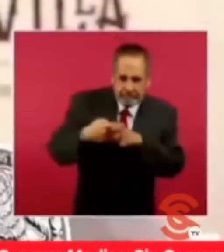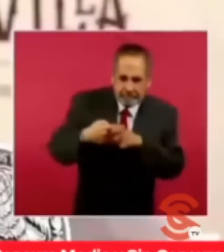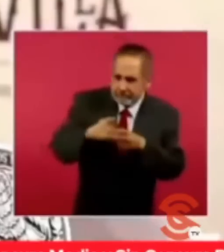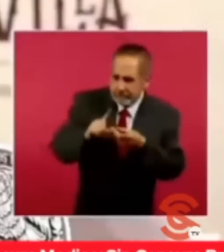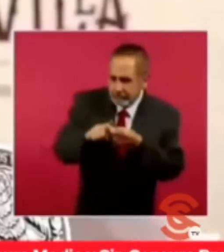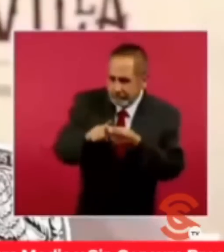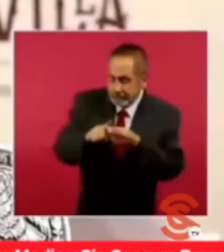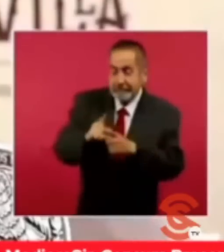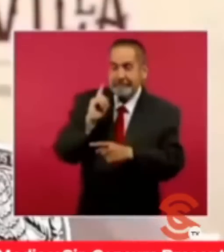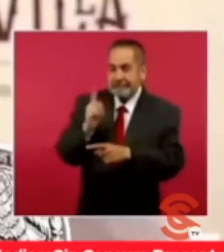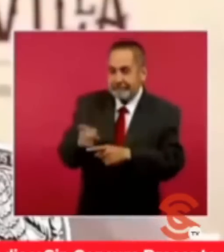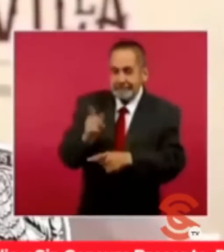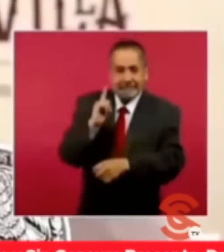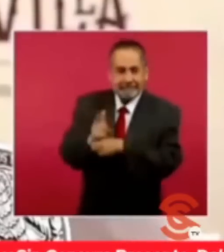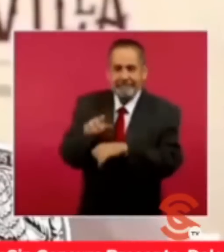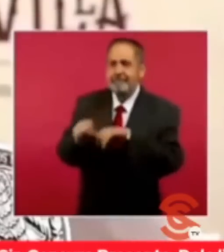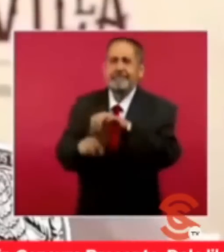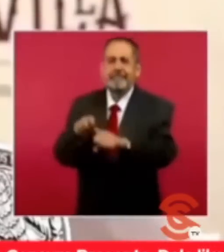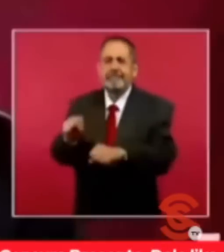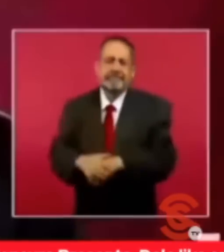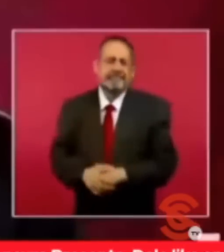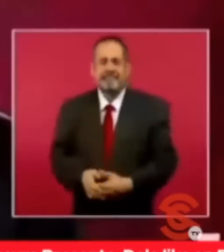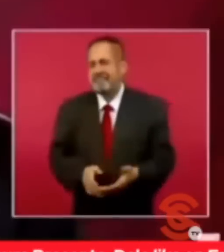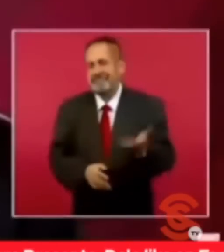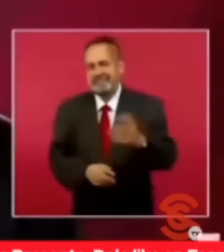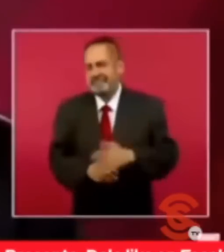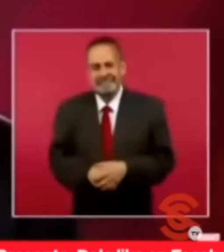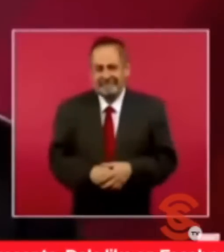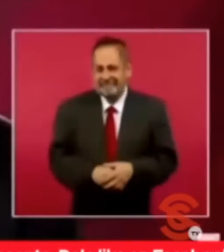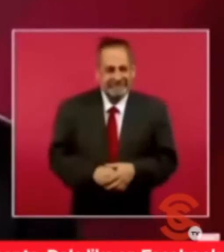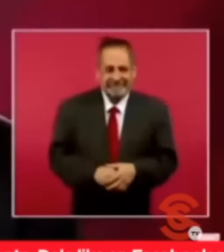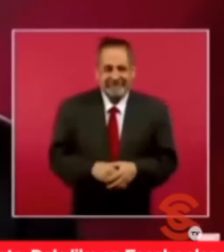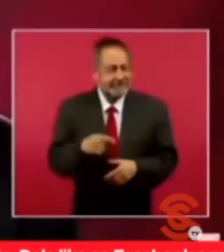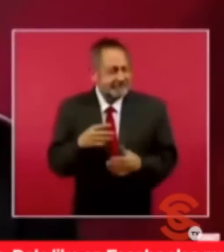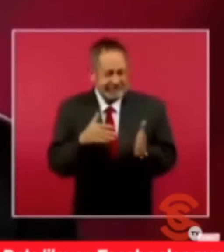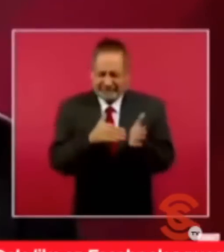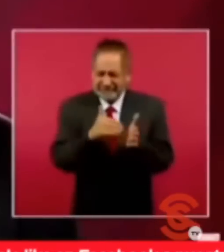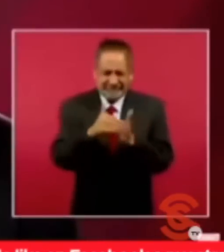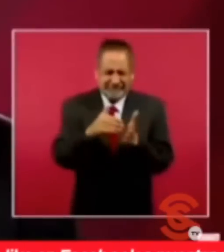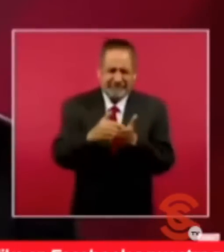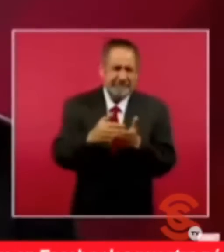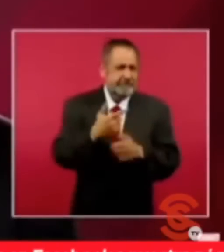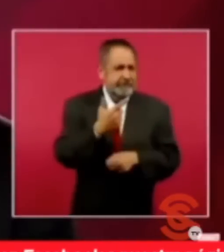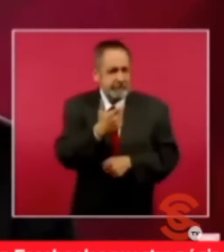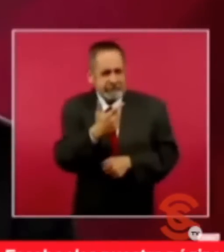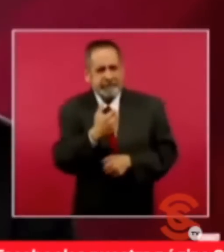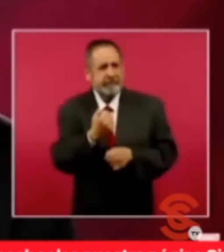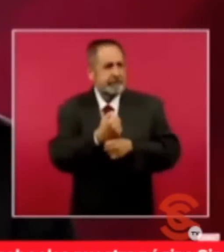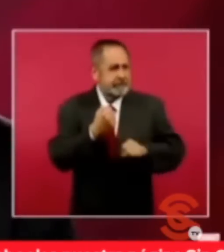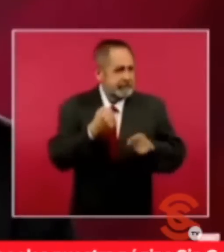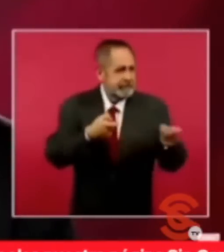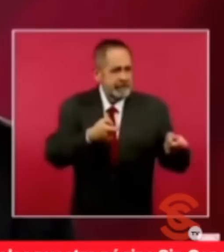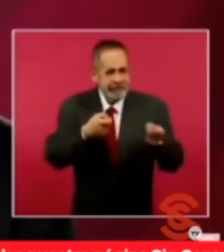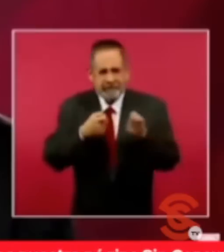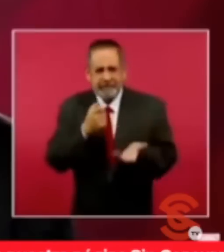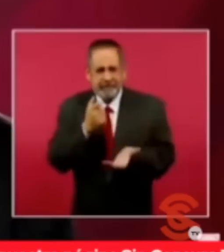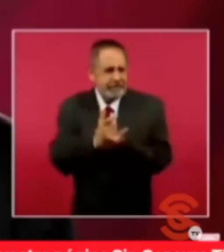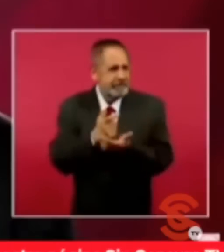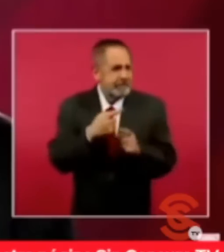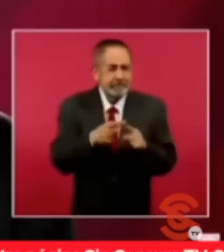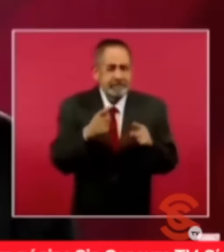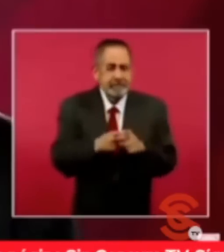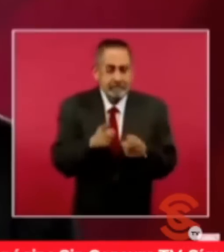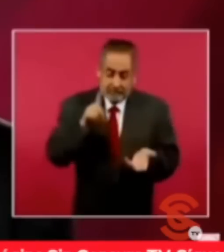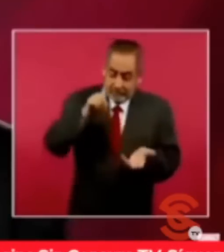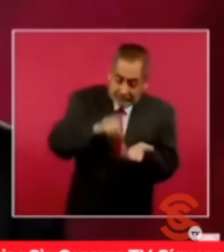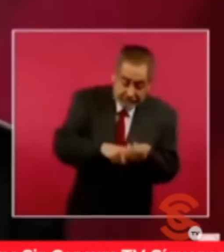y detenerlos. En realidad entraron muchos miles de armas a territorio nacional, ninguna dotada